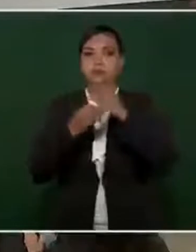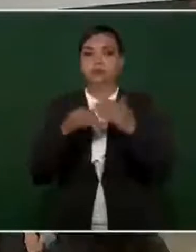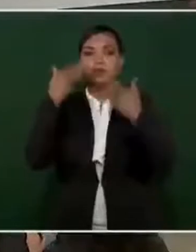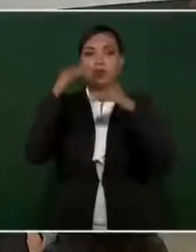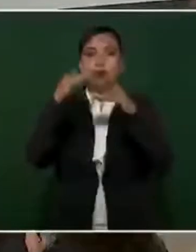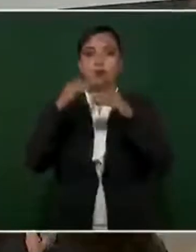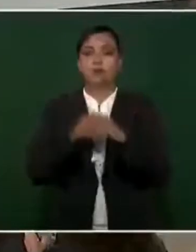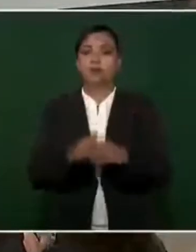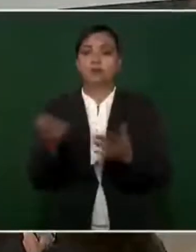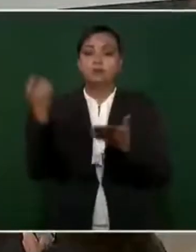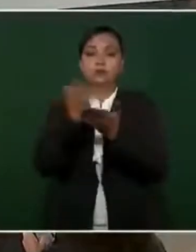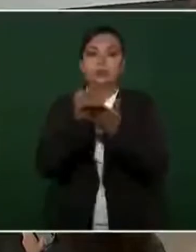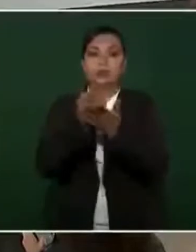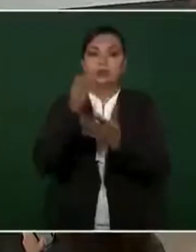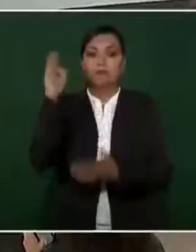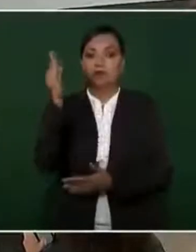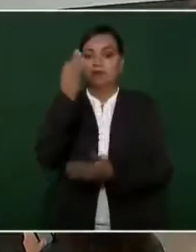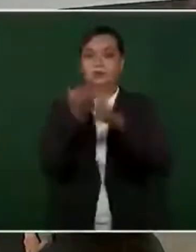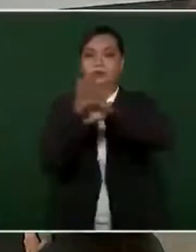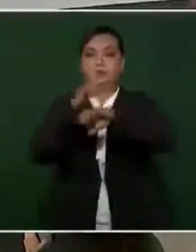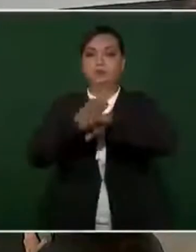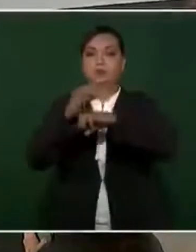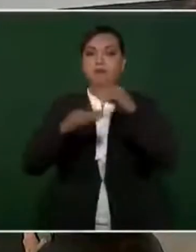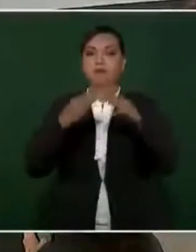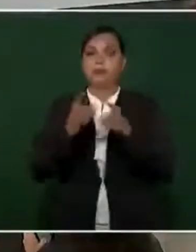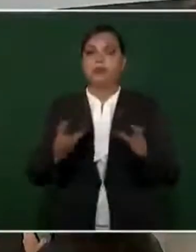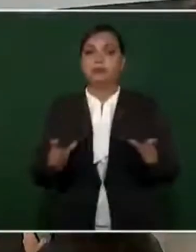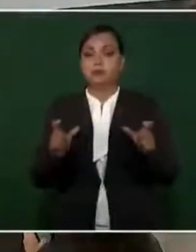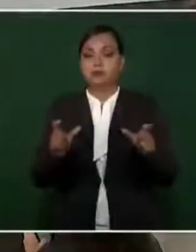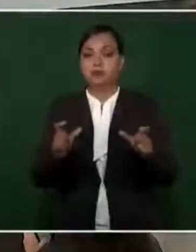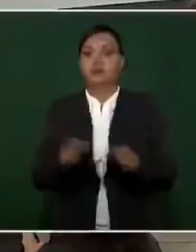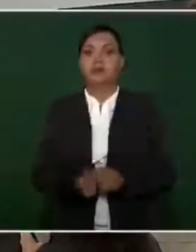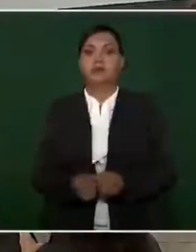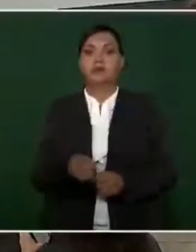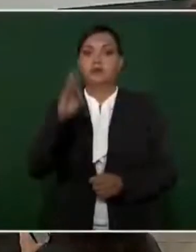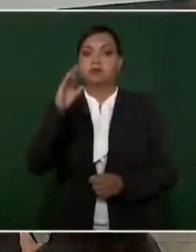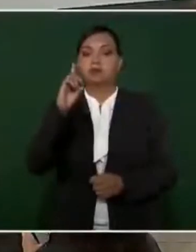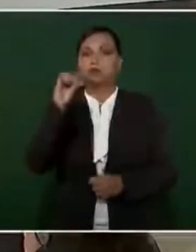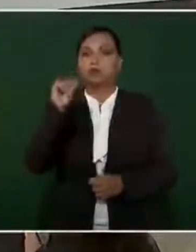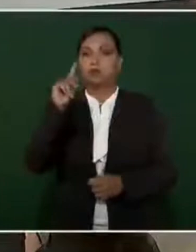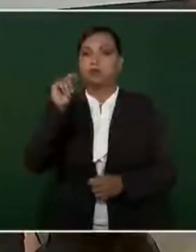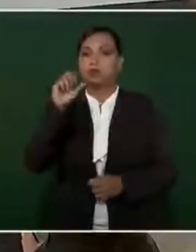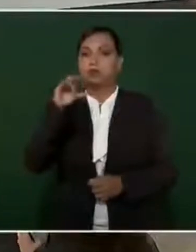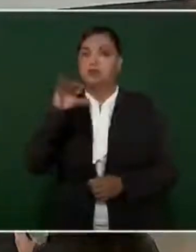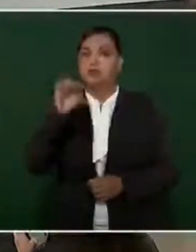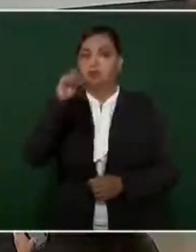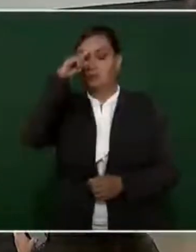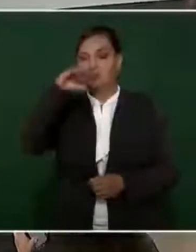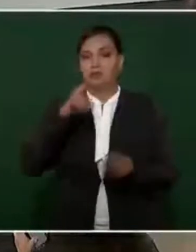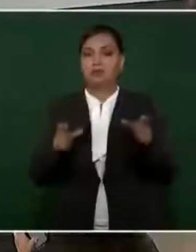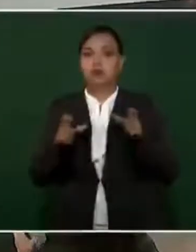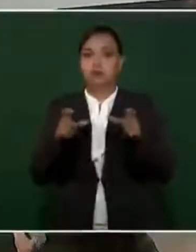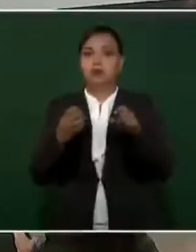recursos federales y estatales en materia de seguridad pública, en el Fondo de Aportaciones para la Seguridad Pública el Estado